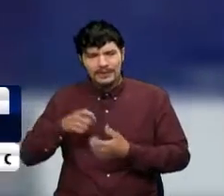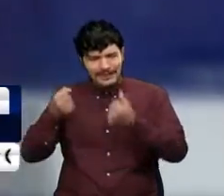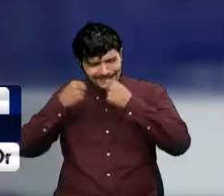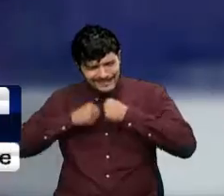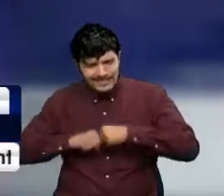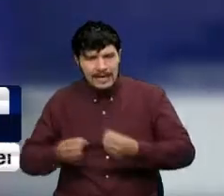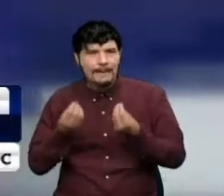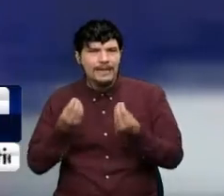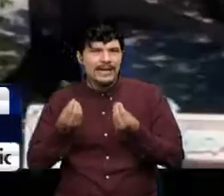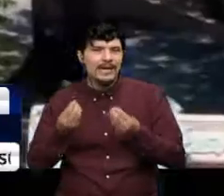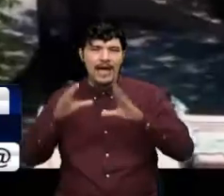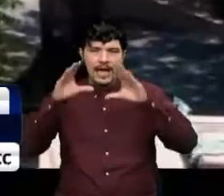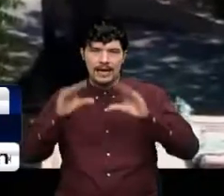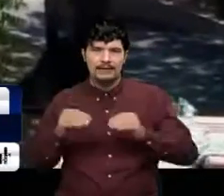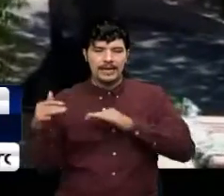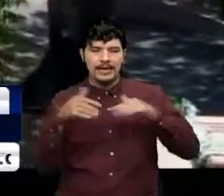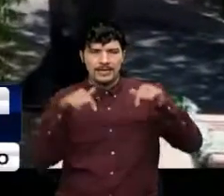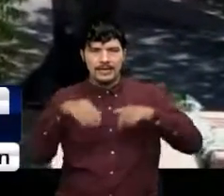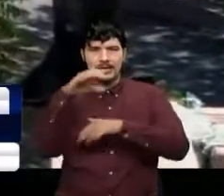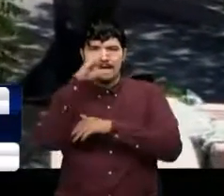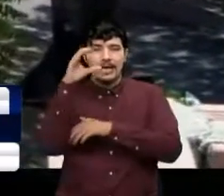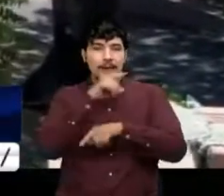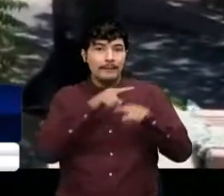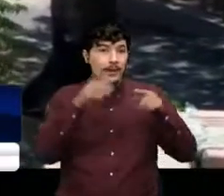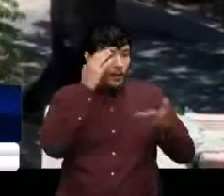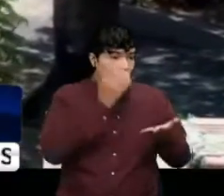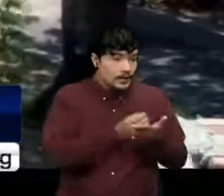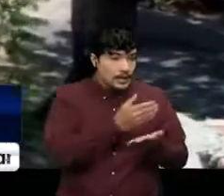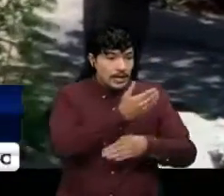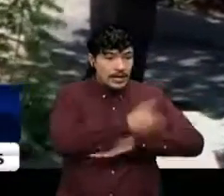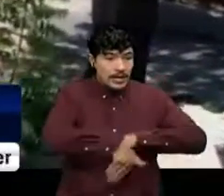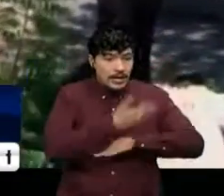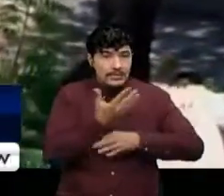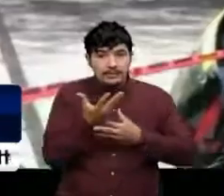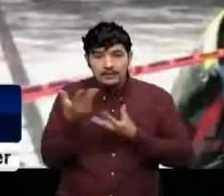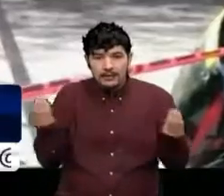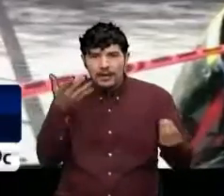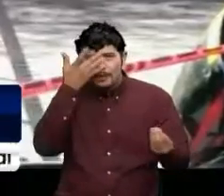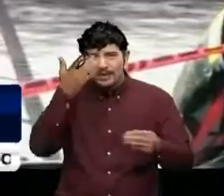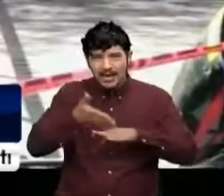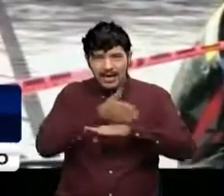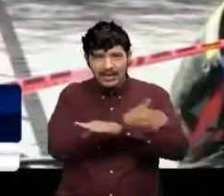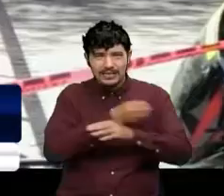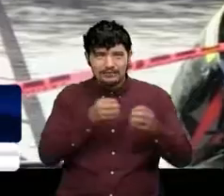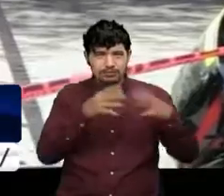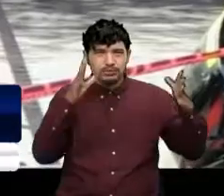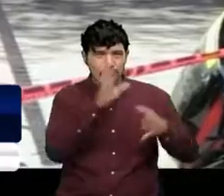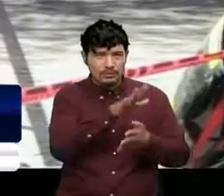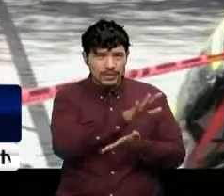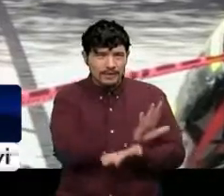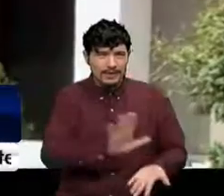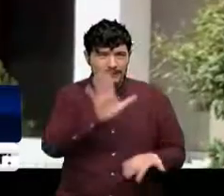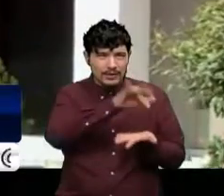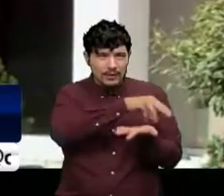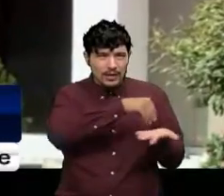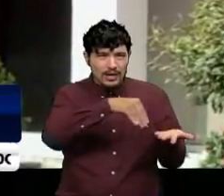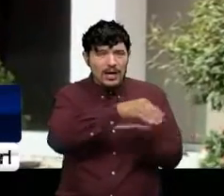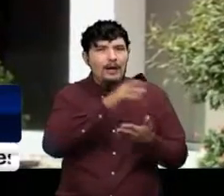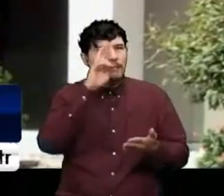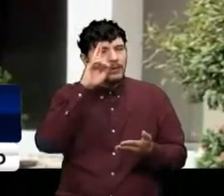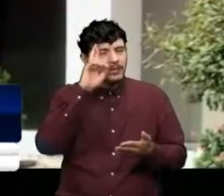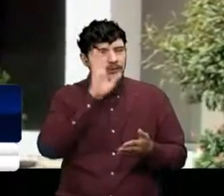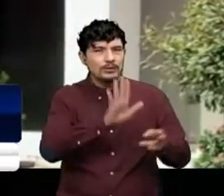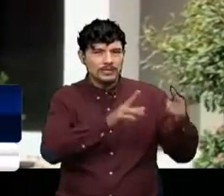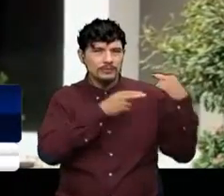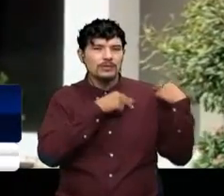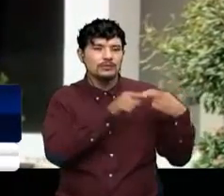para acabar con la guerra. Pero las opiniones en las calles se dividen luego de los recientes atentados en el departamento del Atlántico, los cuales se